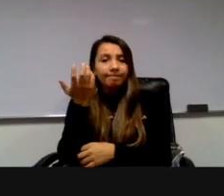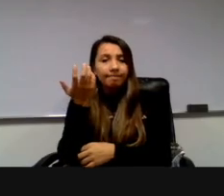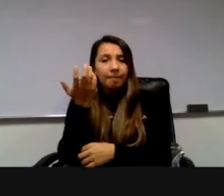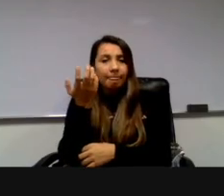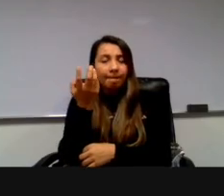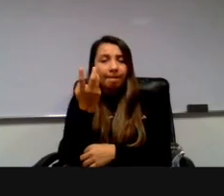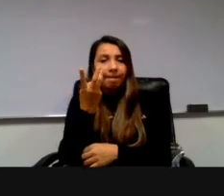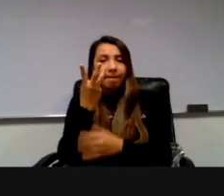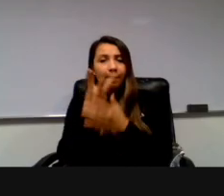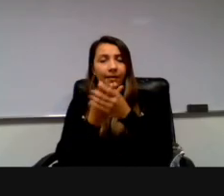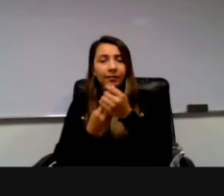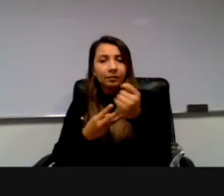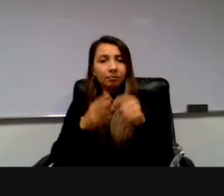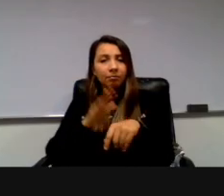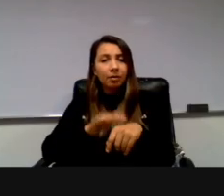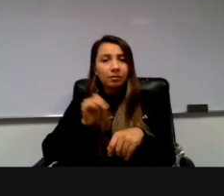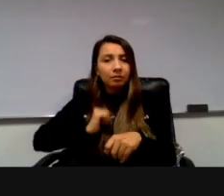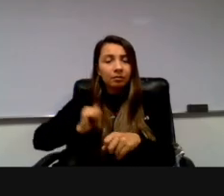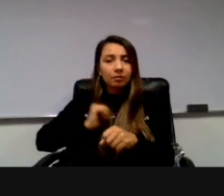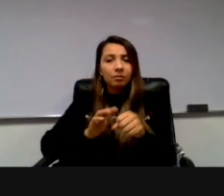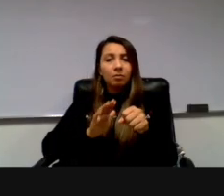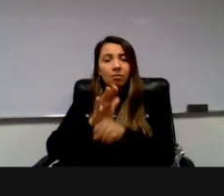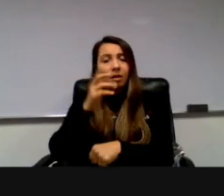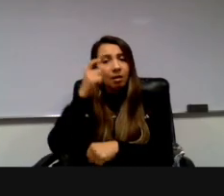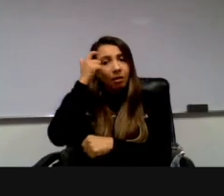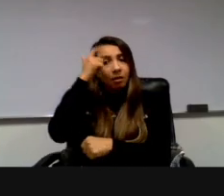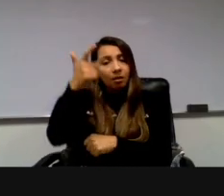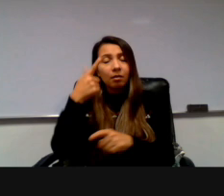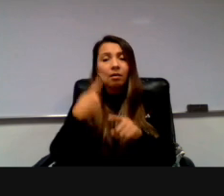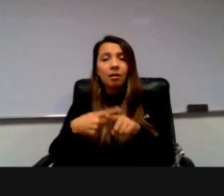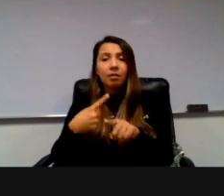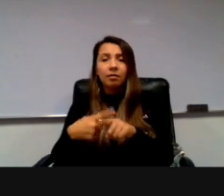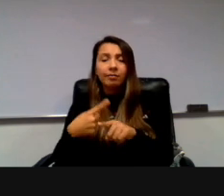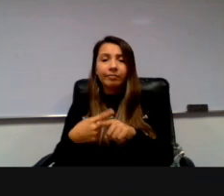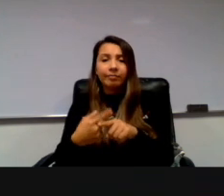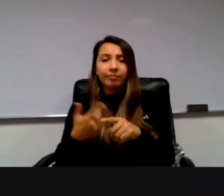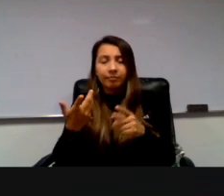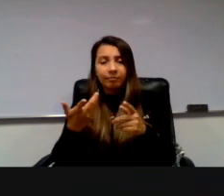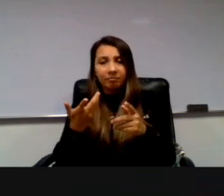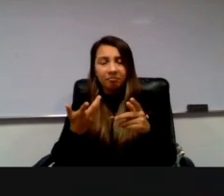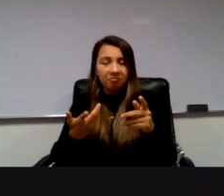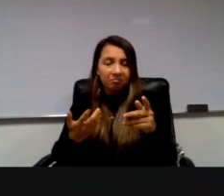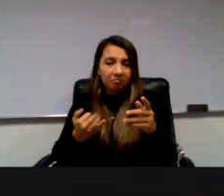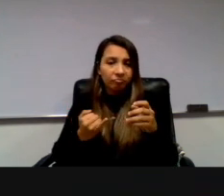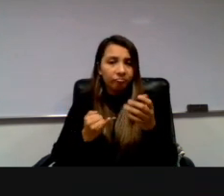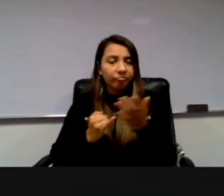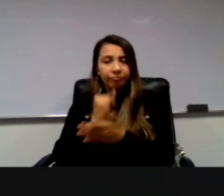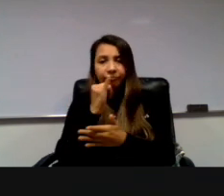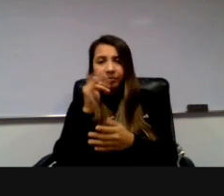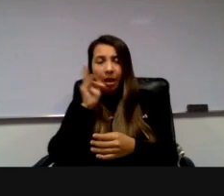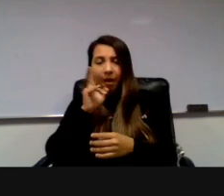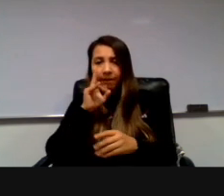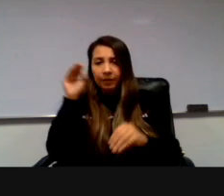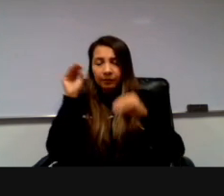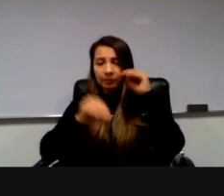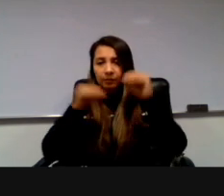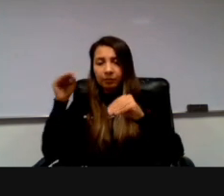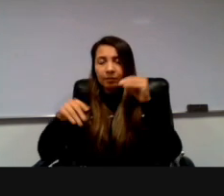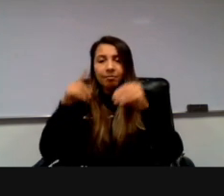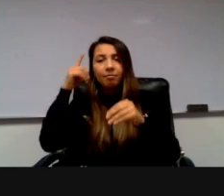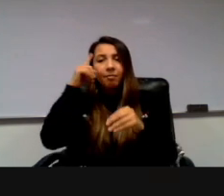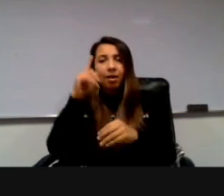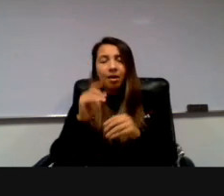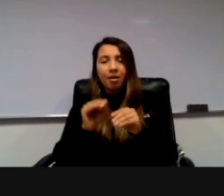cuál de los 3 linajes es más antiguo, ¿no? Esta idea fue puesta en práctica para ponerle raíz al árbol